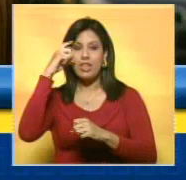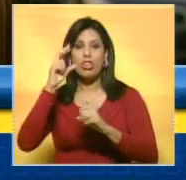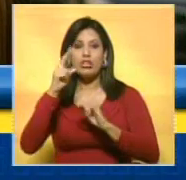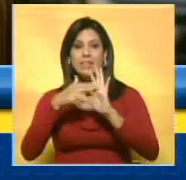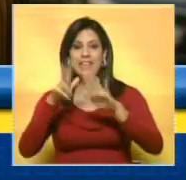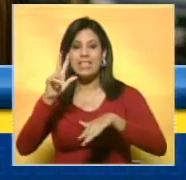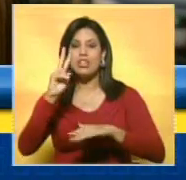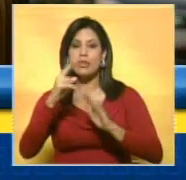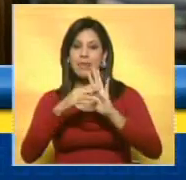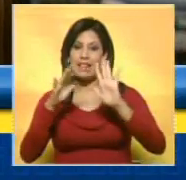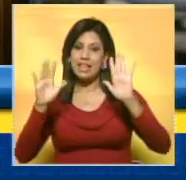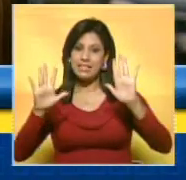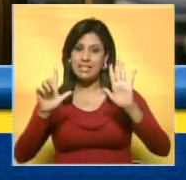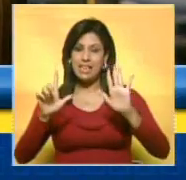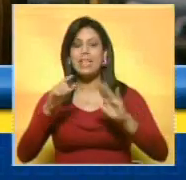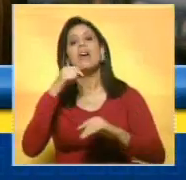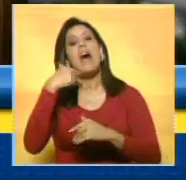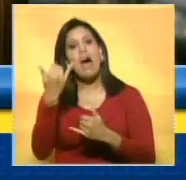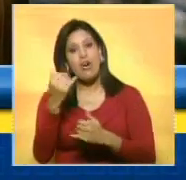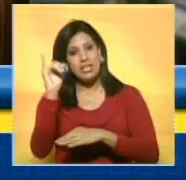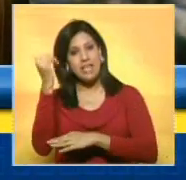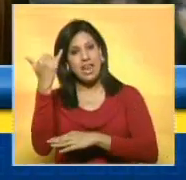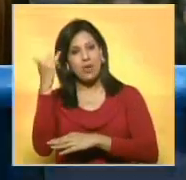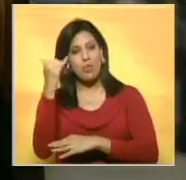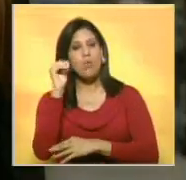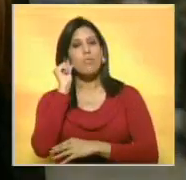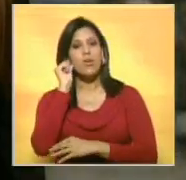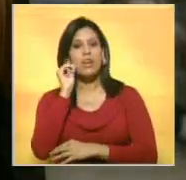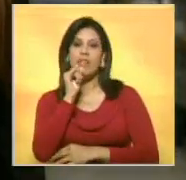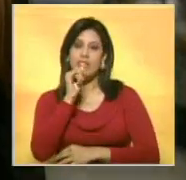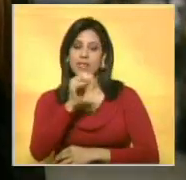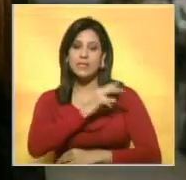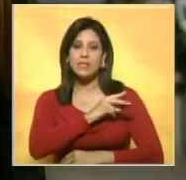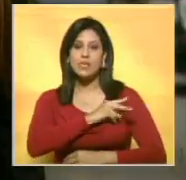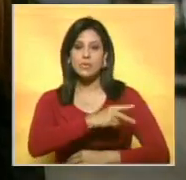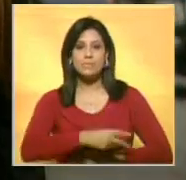2013-2017. Desde el estado Yaracuy, Adriana Falótico, Noticiero Venevisión.